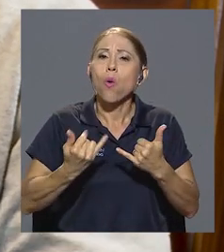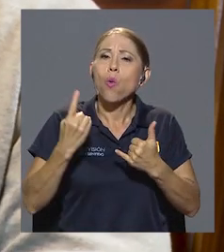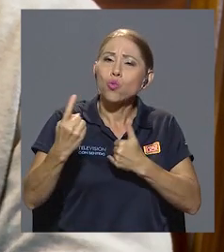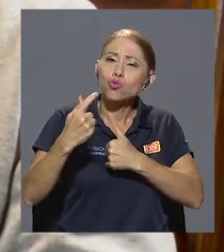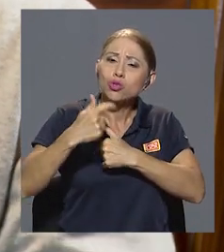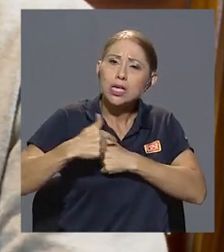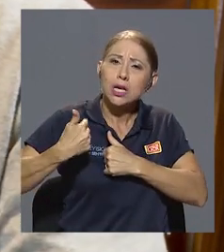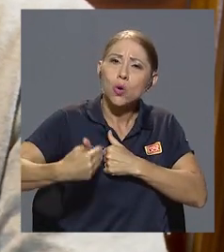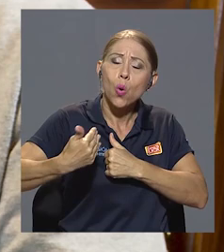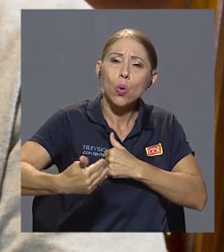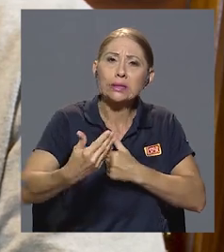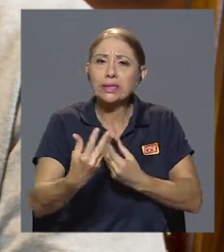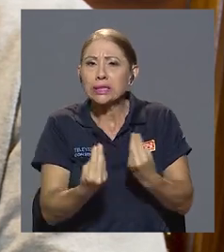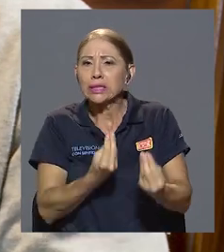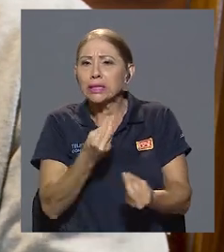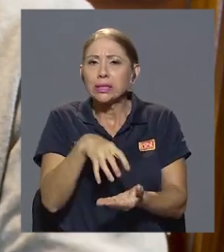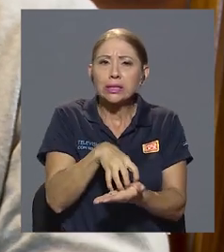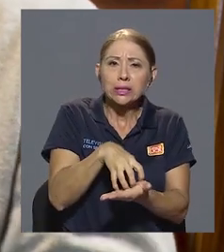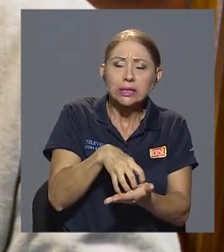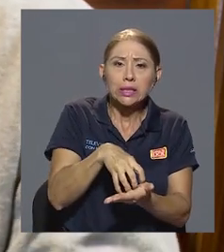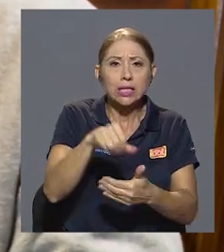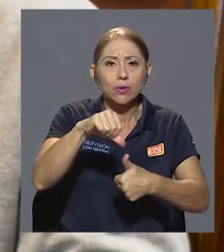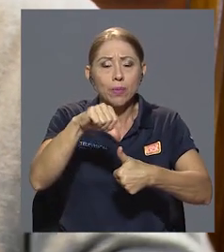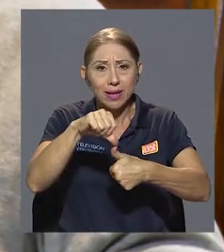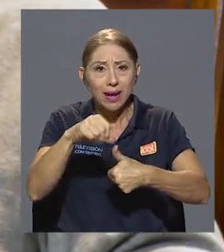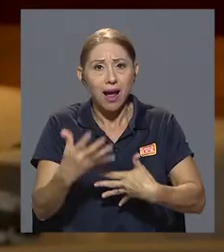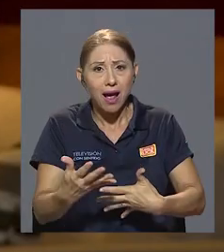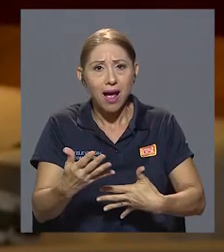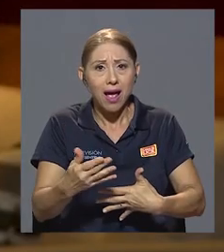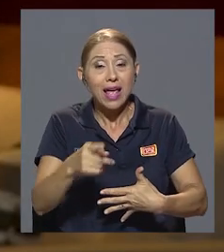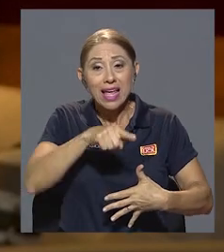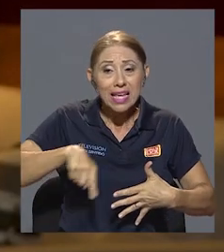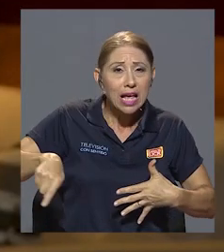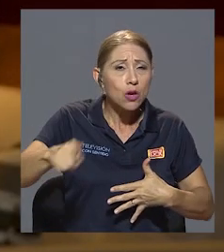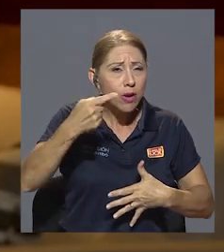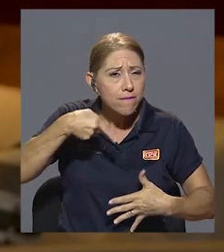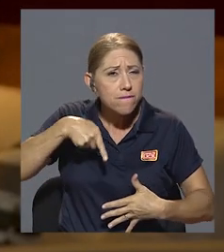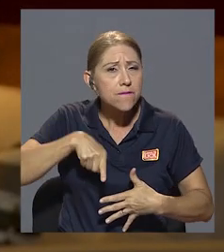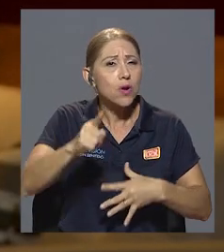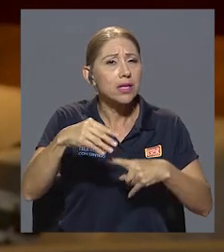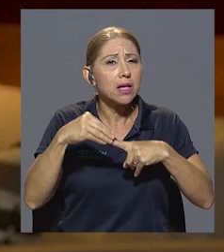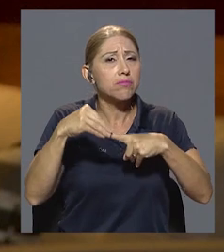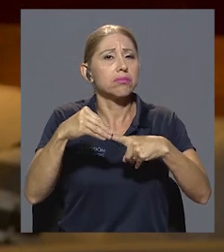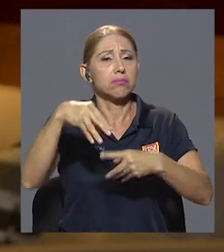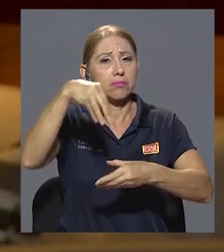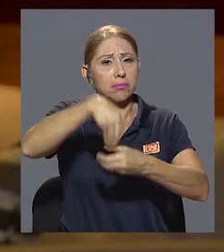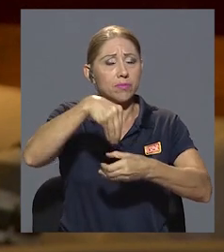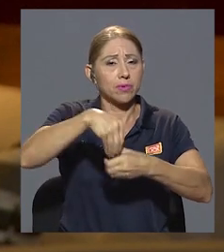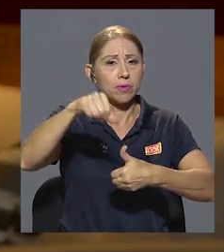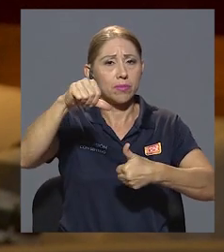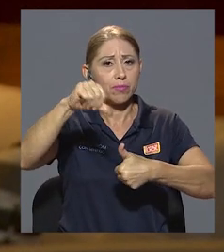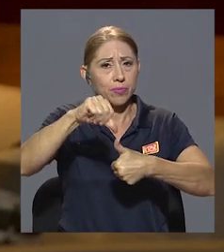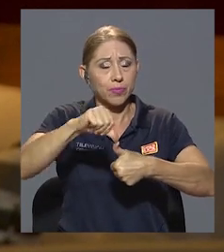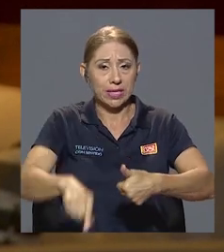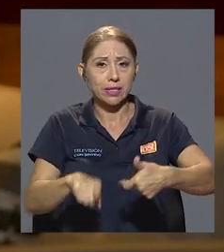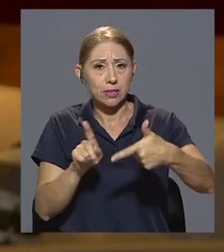muy incierto en centroamérica de la violencia estructural empotrada en la región yo diría que además hay un segundo factor